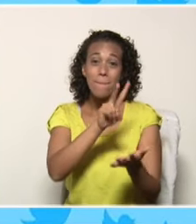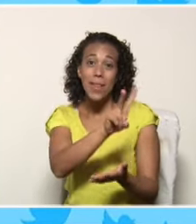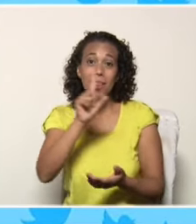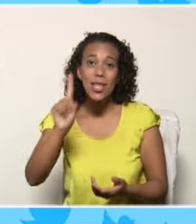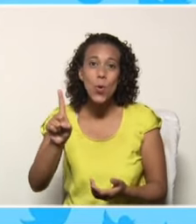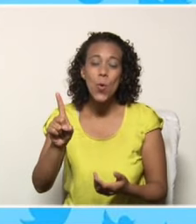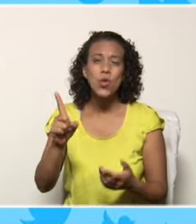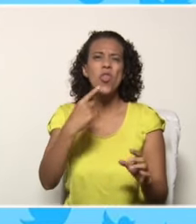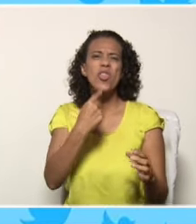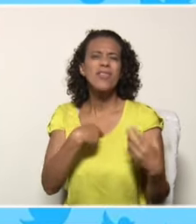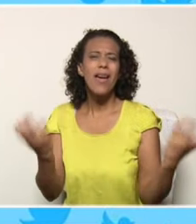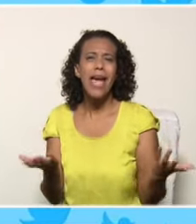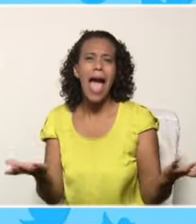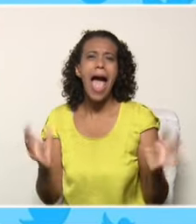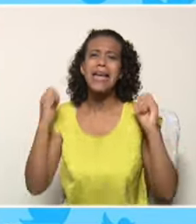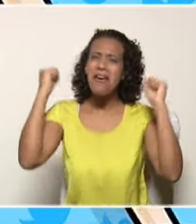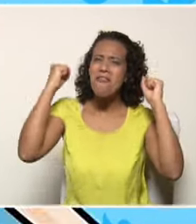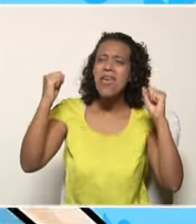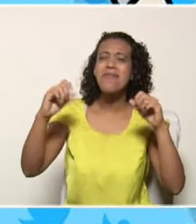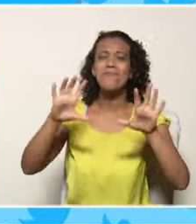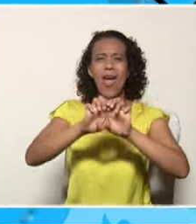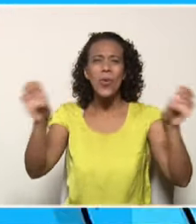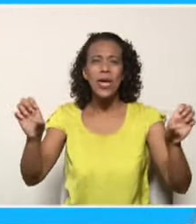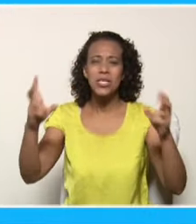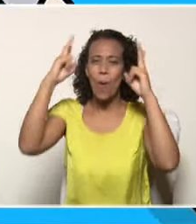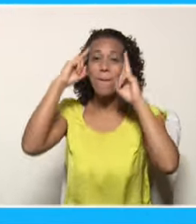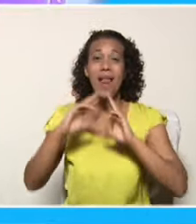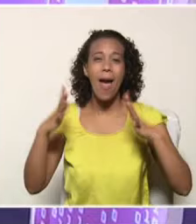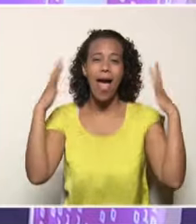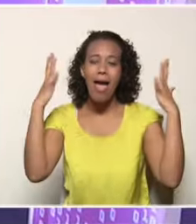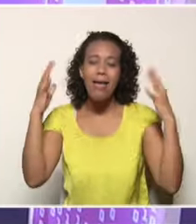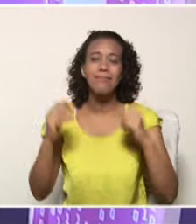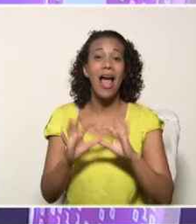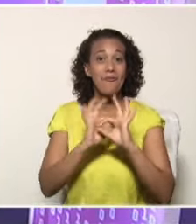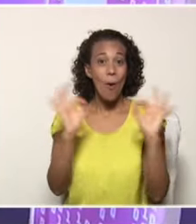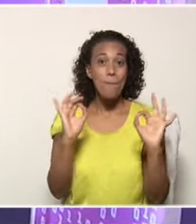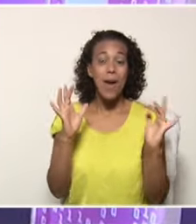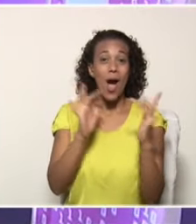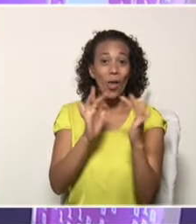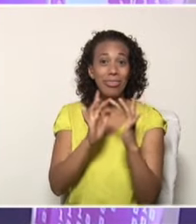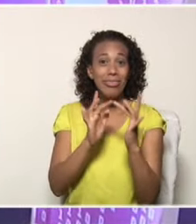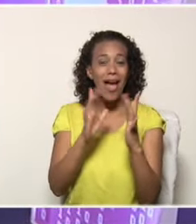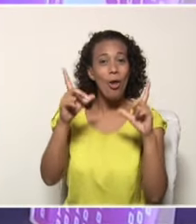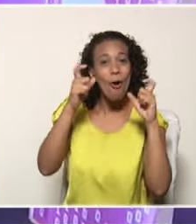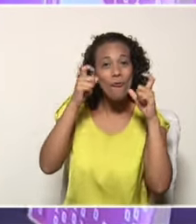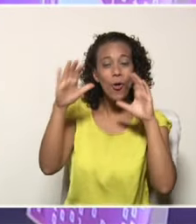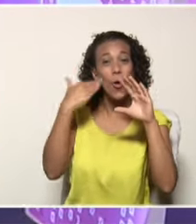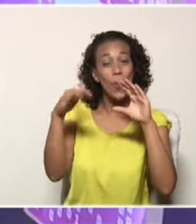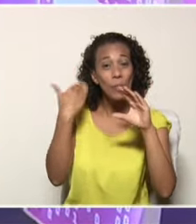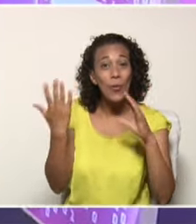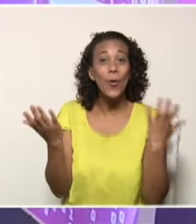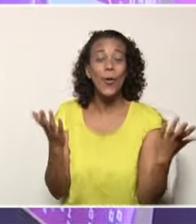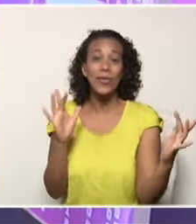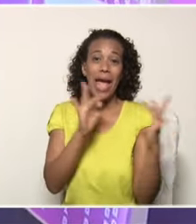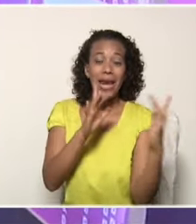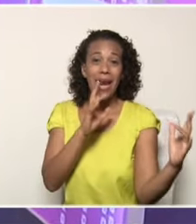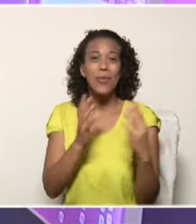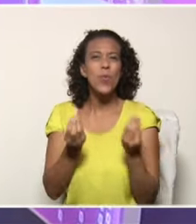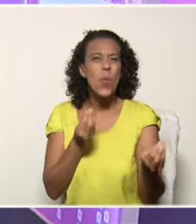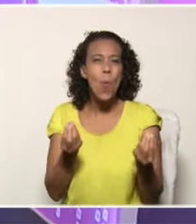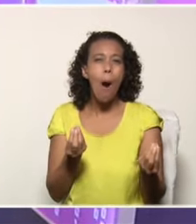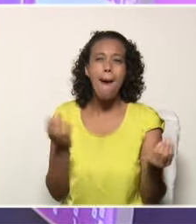2020-2021. Nos dicen que viva la educación bolivariana. De esa manera finalizamos por el día de hoy nuestro pequeño segmento de redes sociales